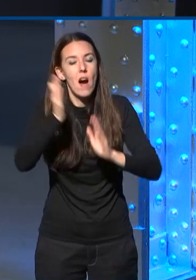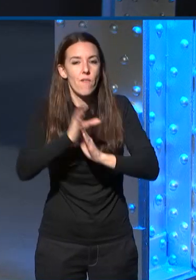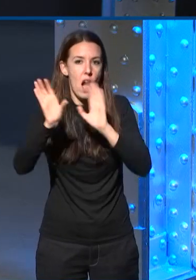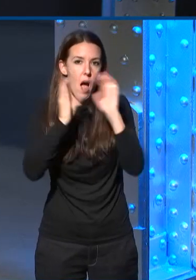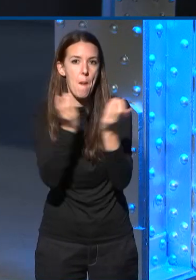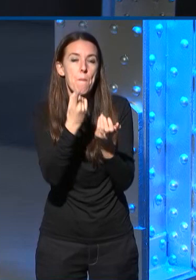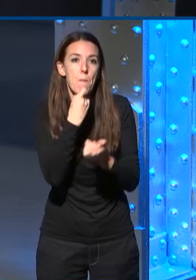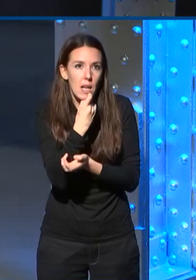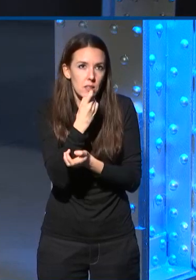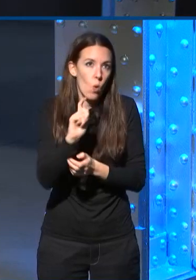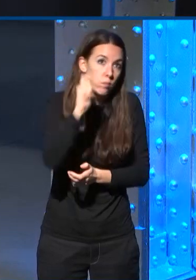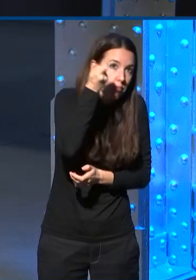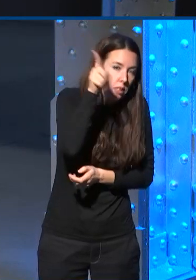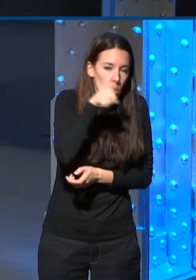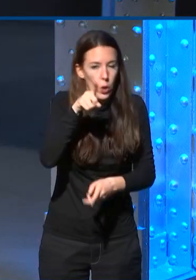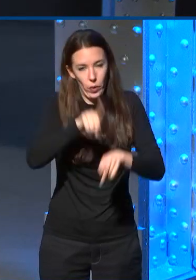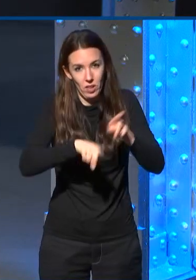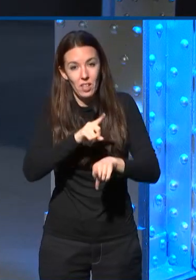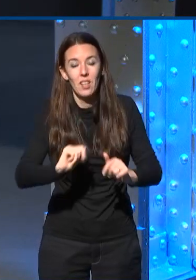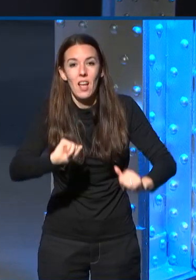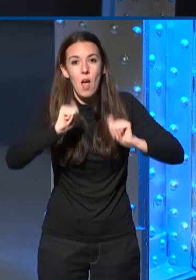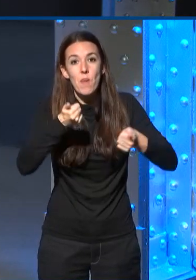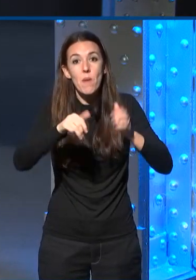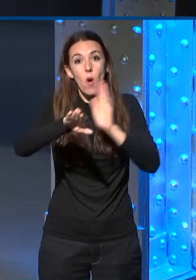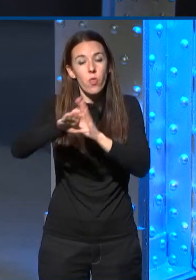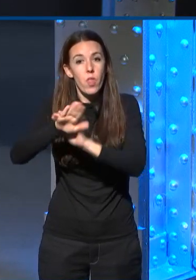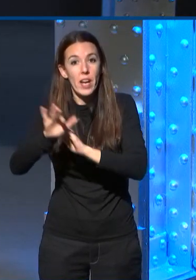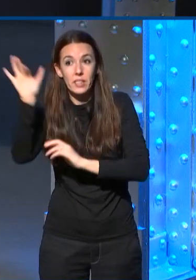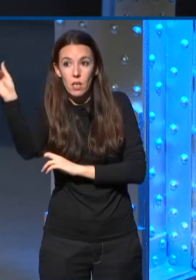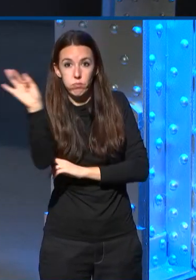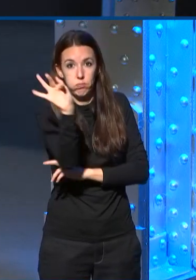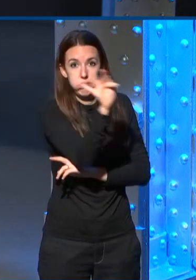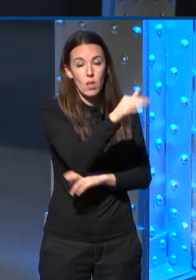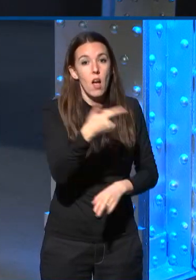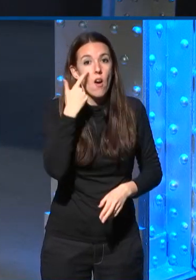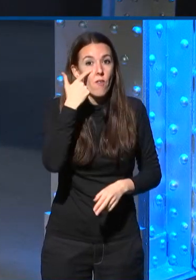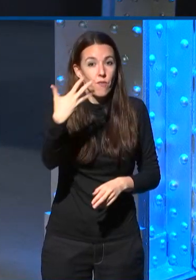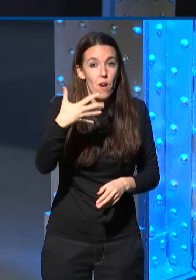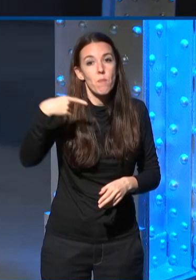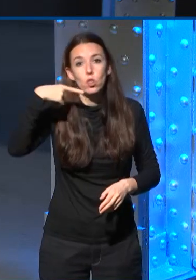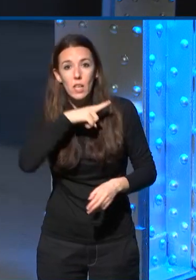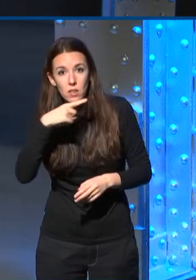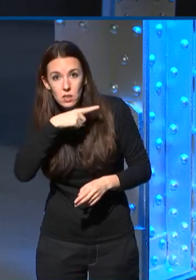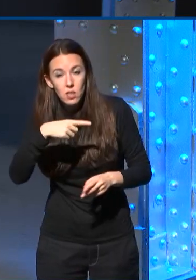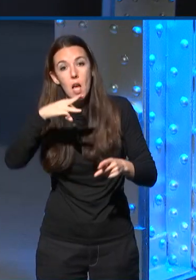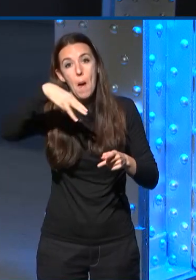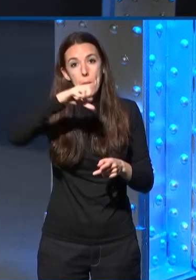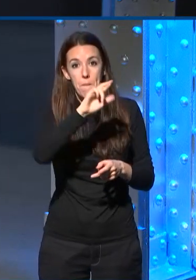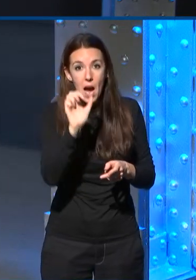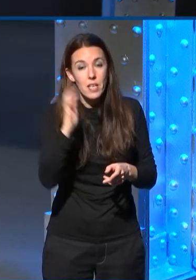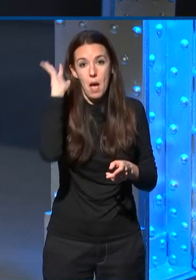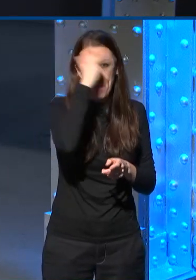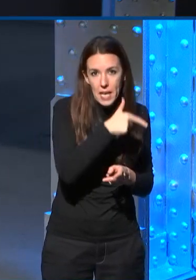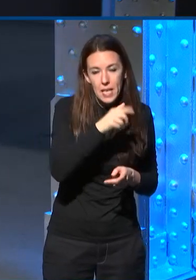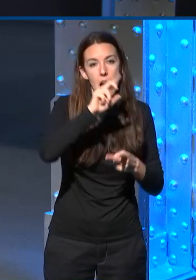con mejor o peor éxito, ¿no? Empezamos por la zona derecha del panel y están pues las famosas Mars soviéticas, las Mariner americanas,